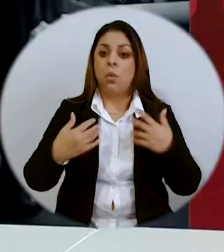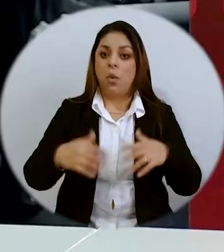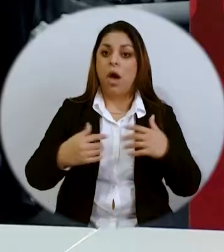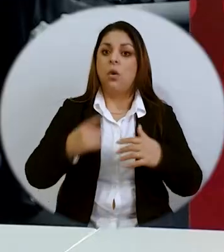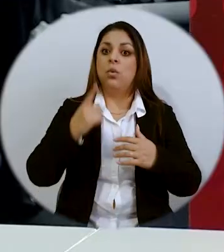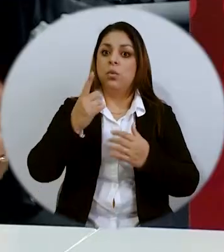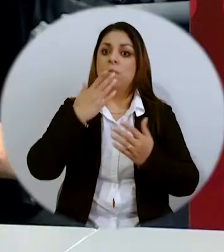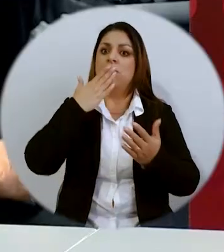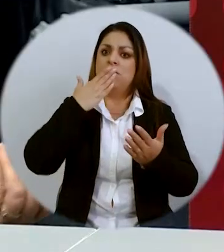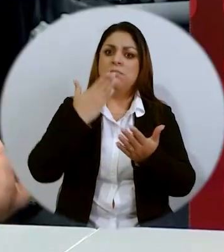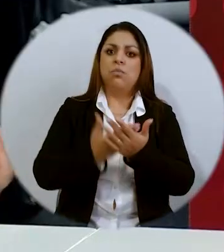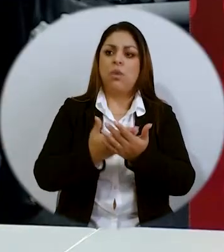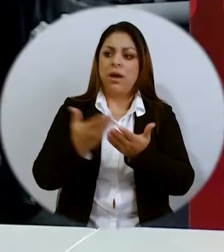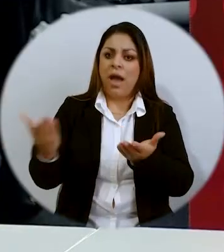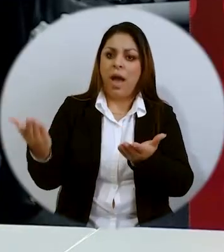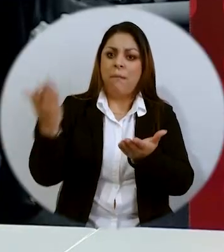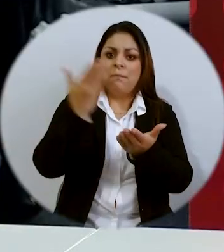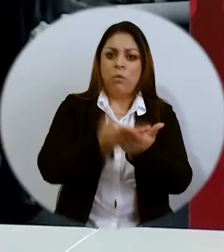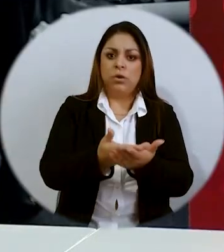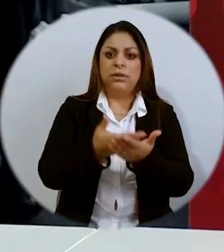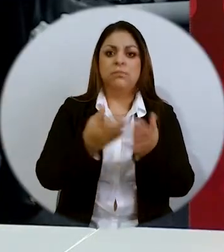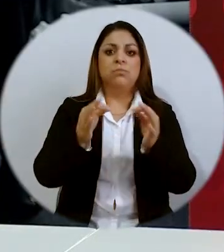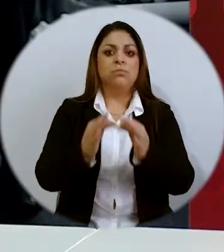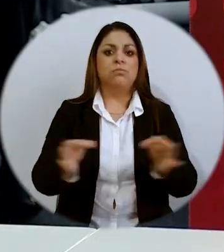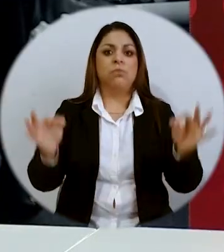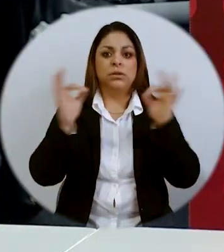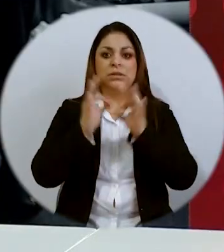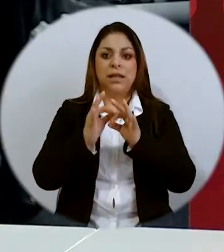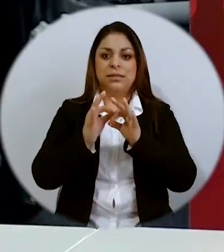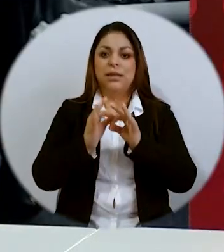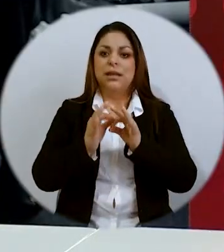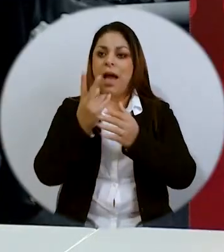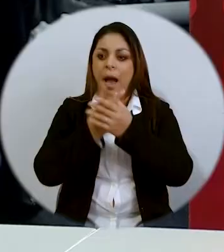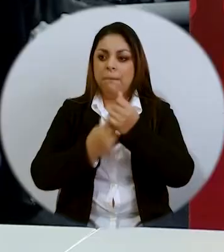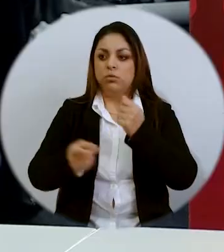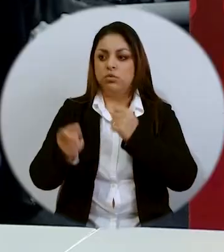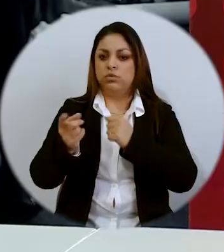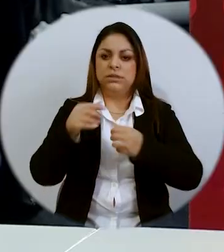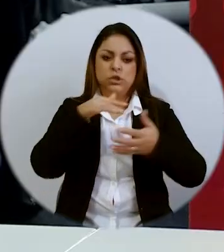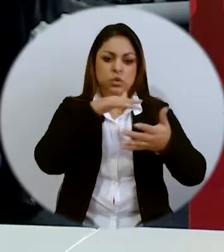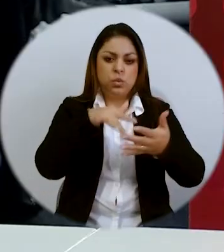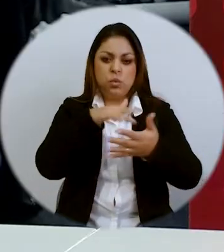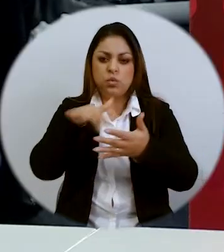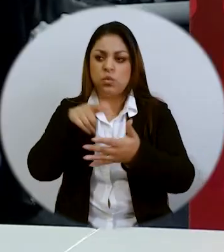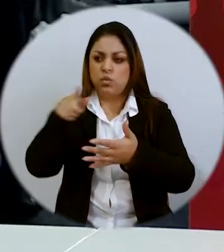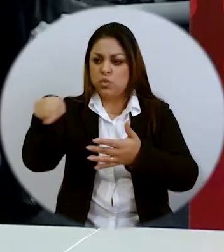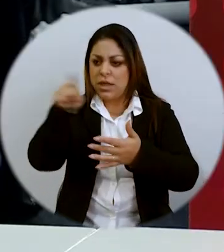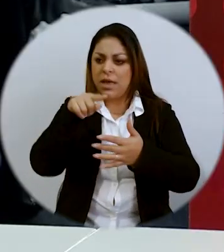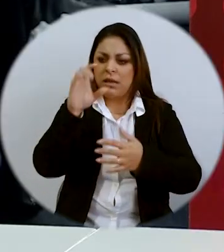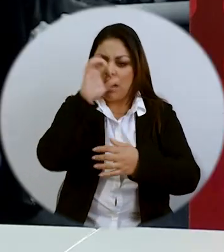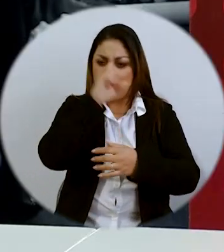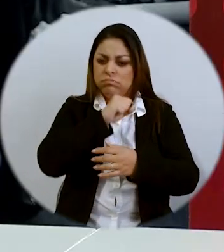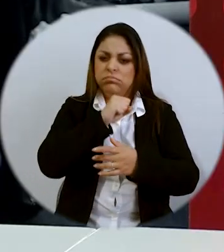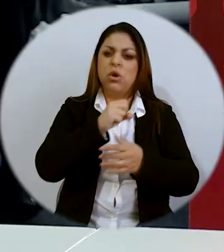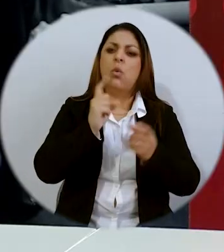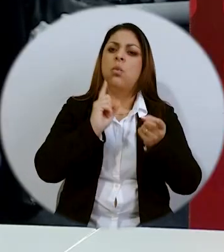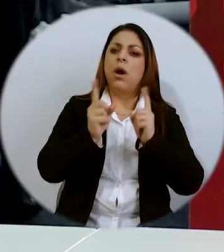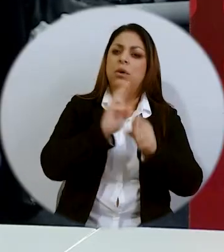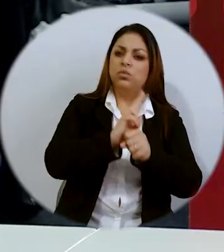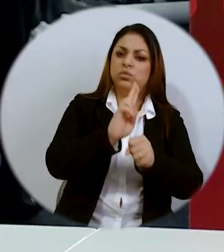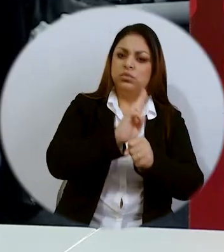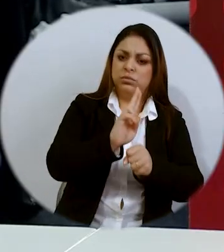Un aporte importante de ambos estudios es que ustedes pudieron determinar los usos que está haciendo la población de las